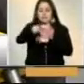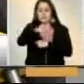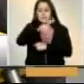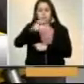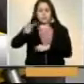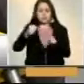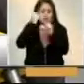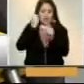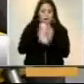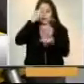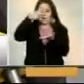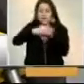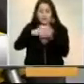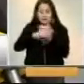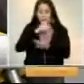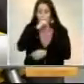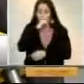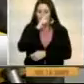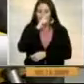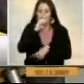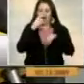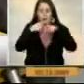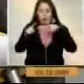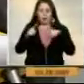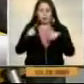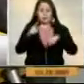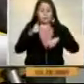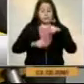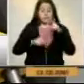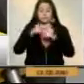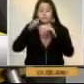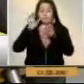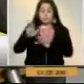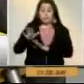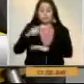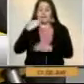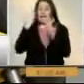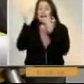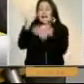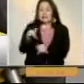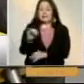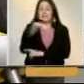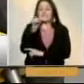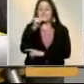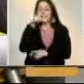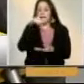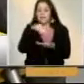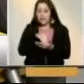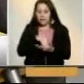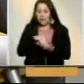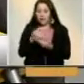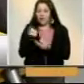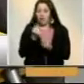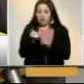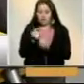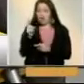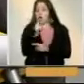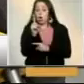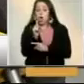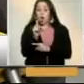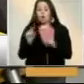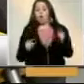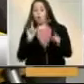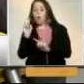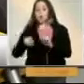los depositantes y los trabajadores. Por eso es que se habla de un límite de 10 mil bolívares, pero esos 10 mil bolívares no es lo único que